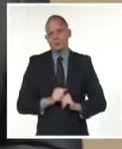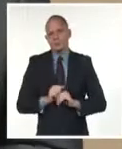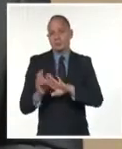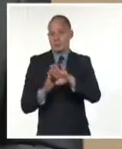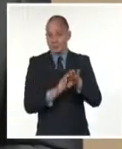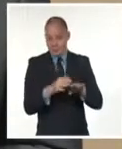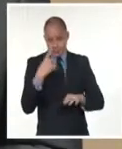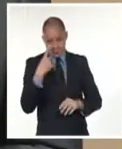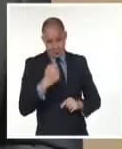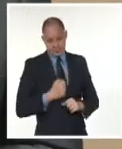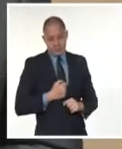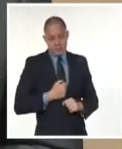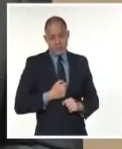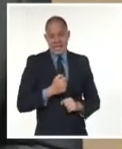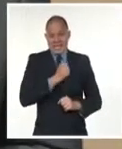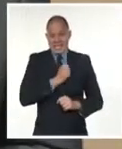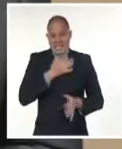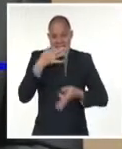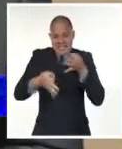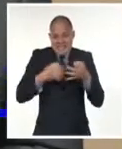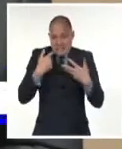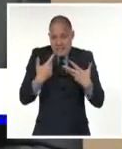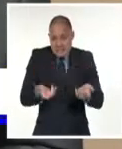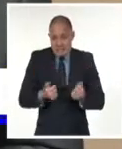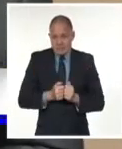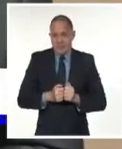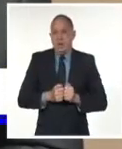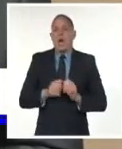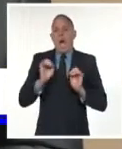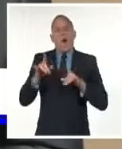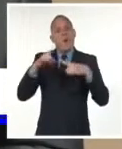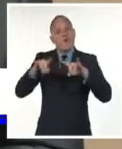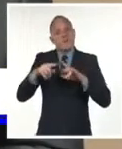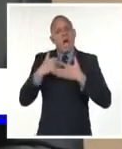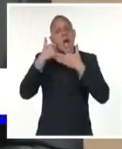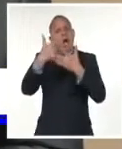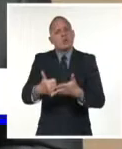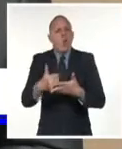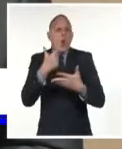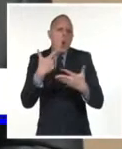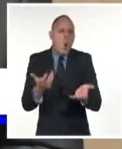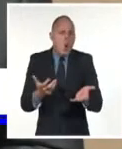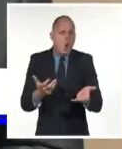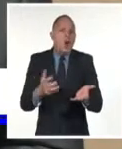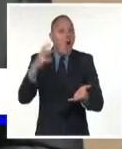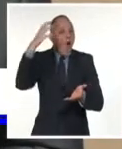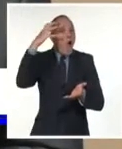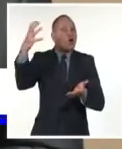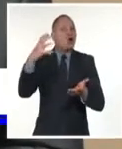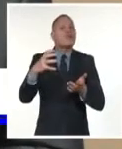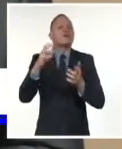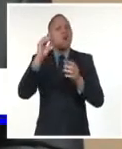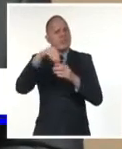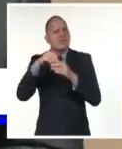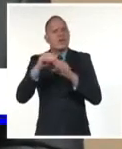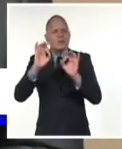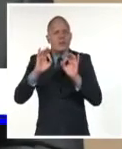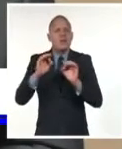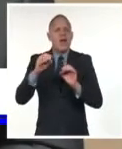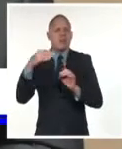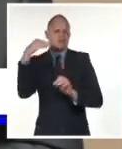universidad en el sistema de gestión de gobierno basado en ciencia e innovación. Yo creo que hoy es visible